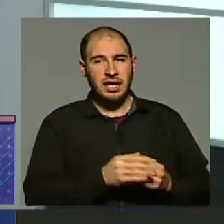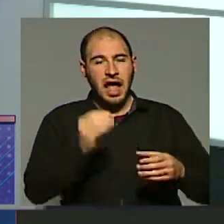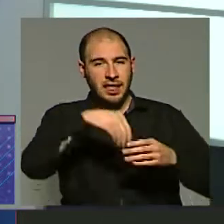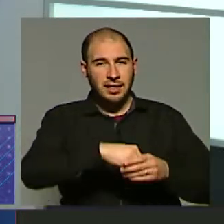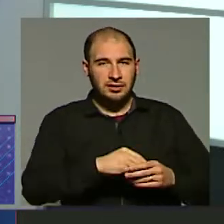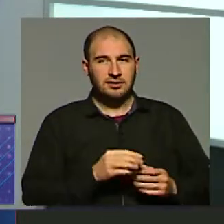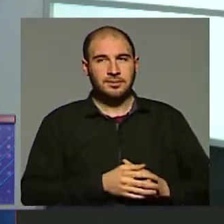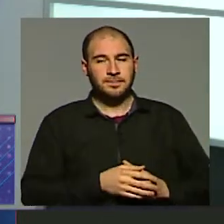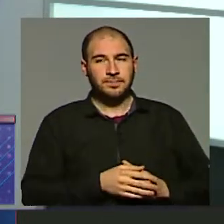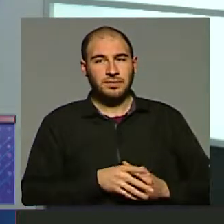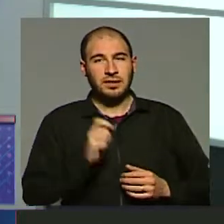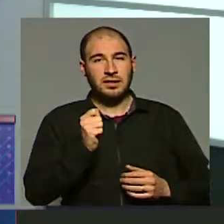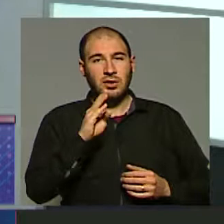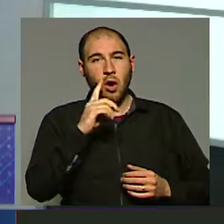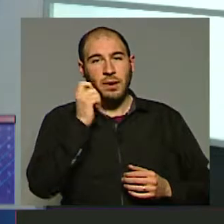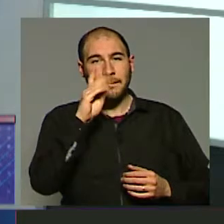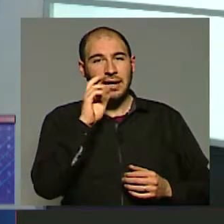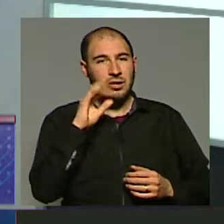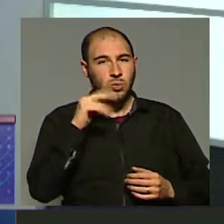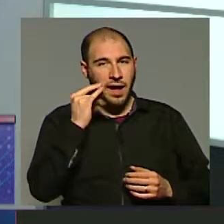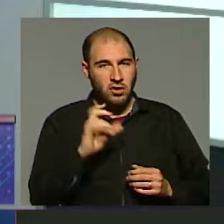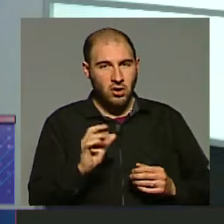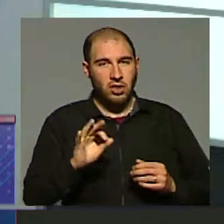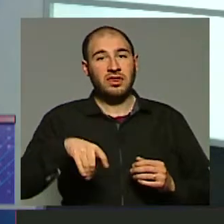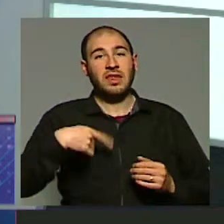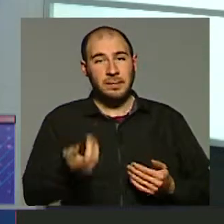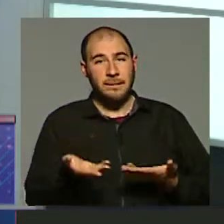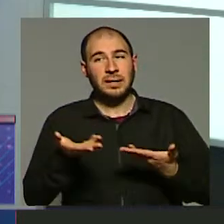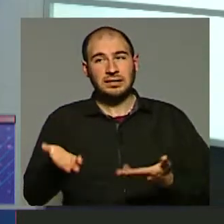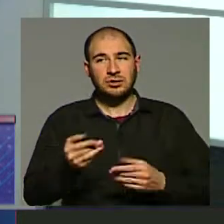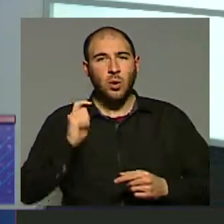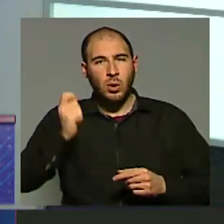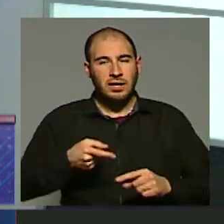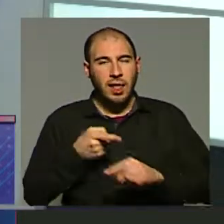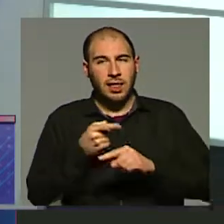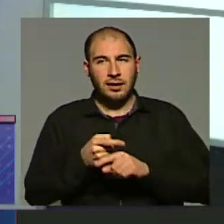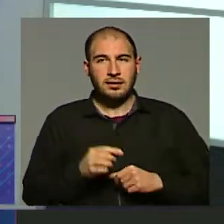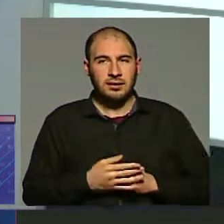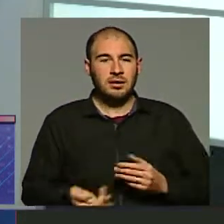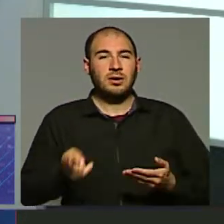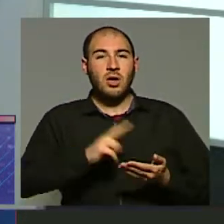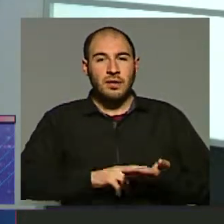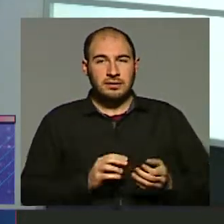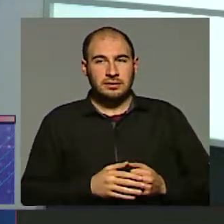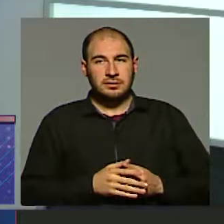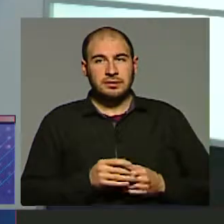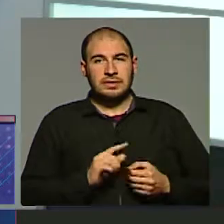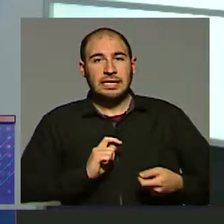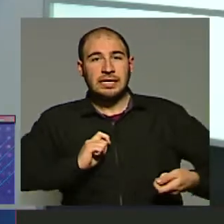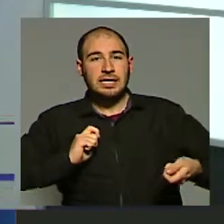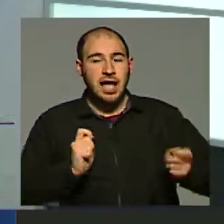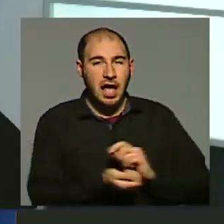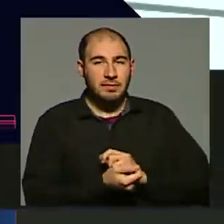interina, si se quiere, a Barrio Nuevo. Posteriormente a esto, presentaciones judiciales de por medio, intentando buscar cambiar